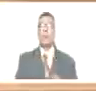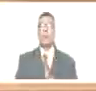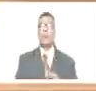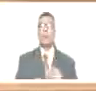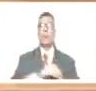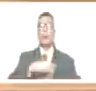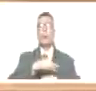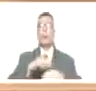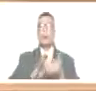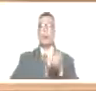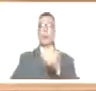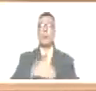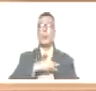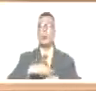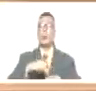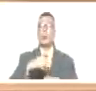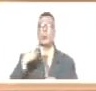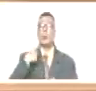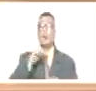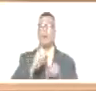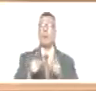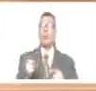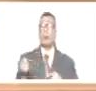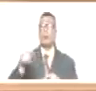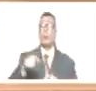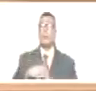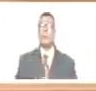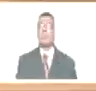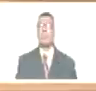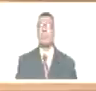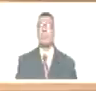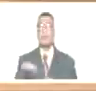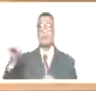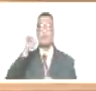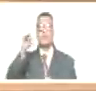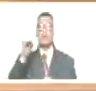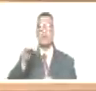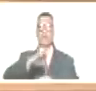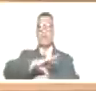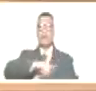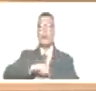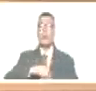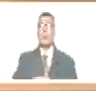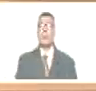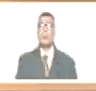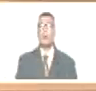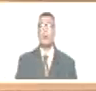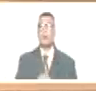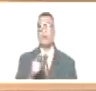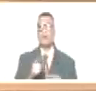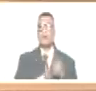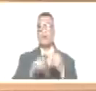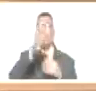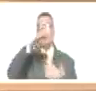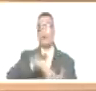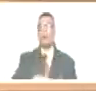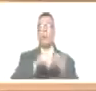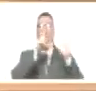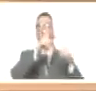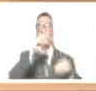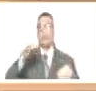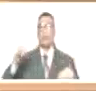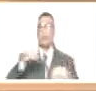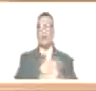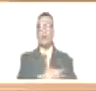El ministro saliente, apenas hace unos meses, denunció un desfalco por el orden de los 4.800 millones con todo